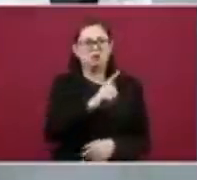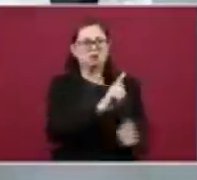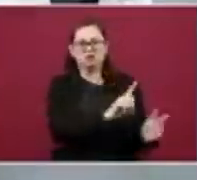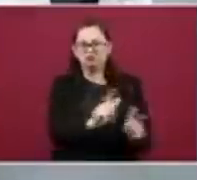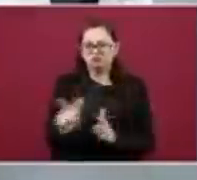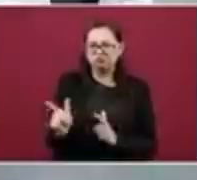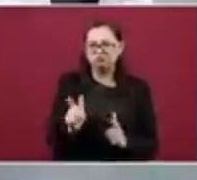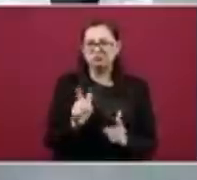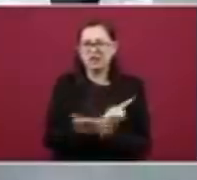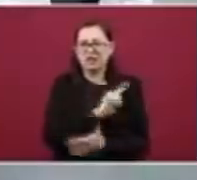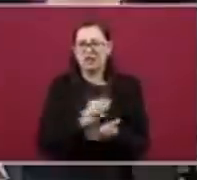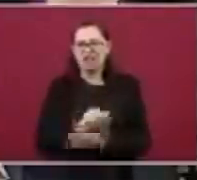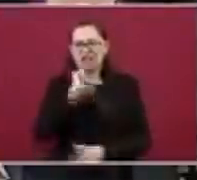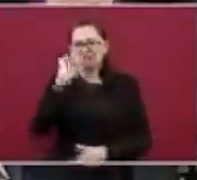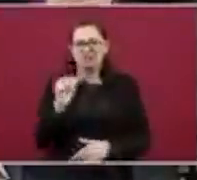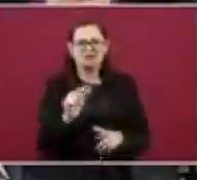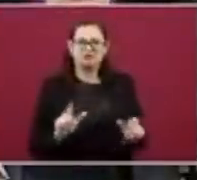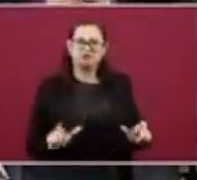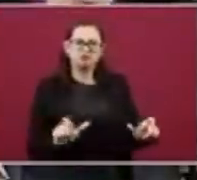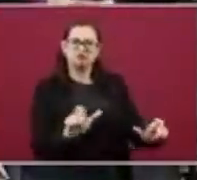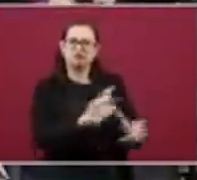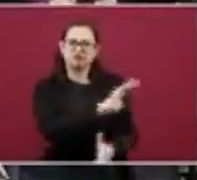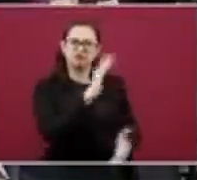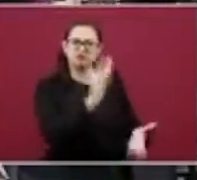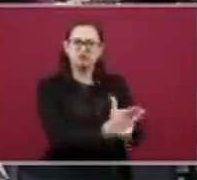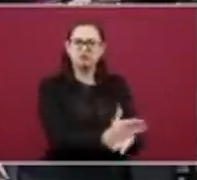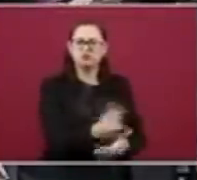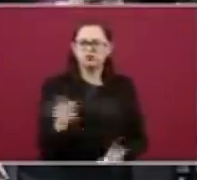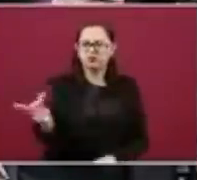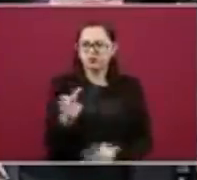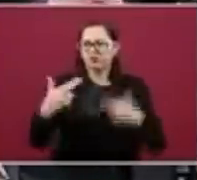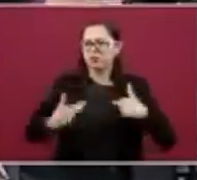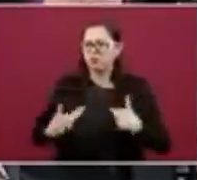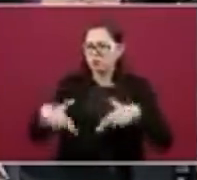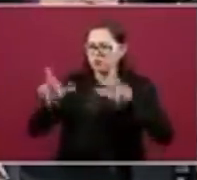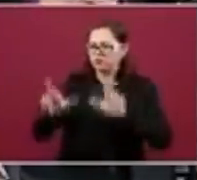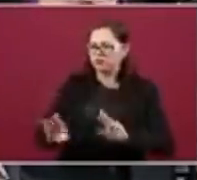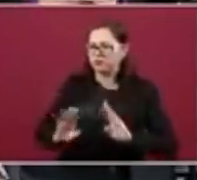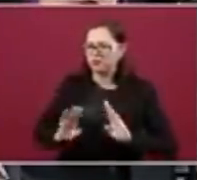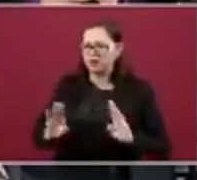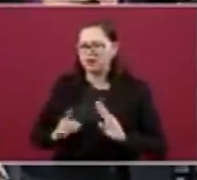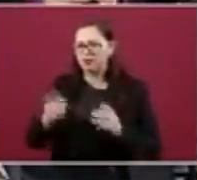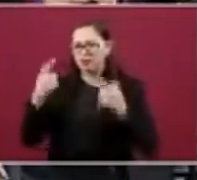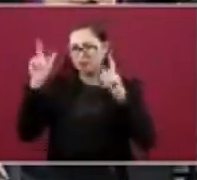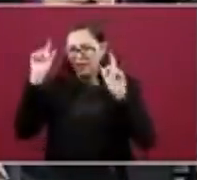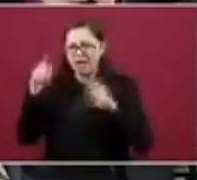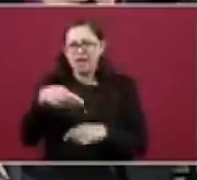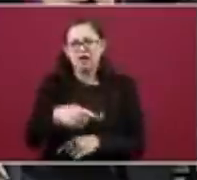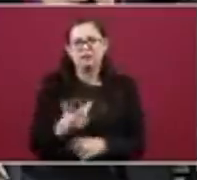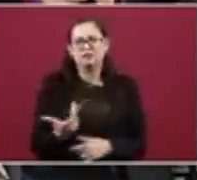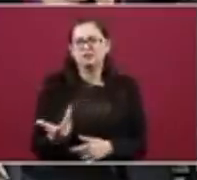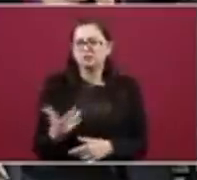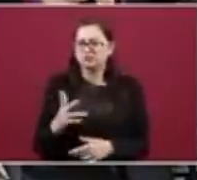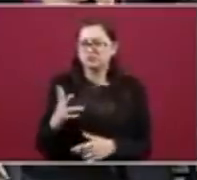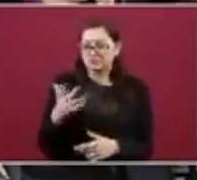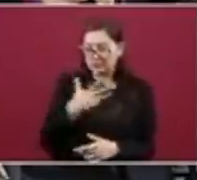país. Ustedes, como representantes de las Fuerzas Armadas y la Marina, seguramente tendrán algún